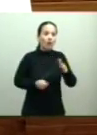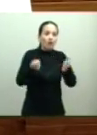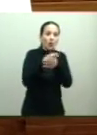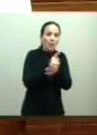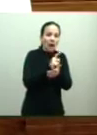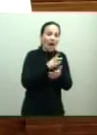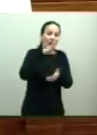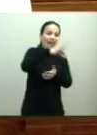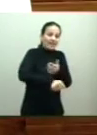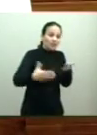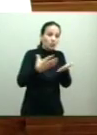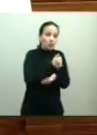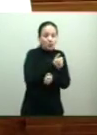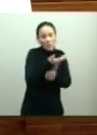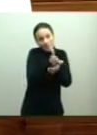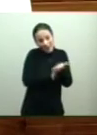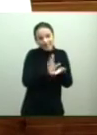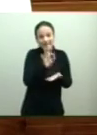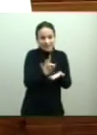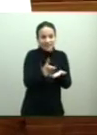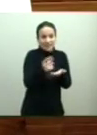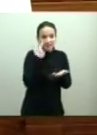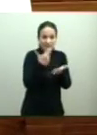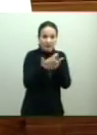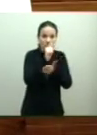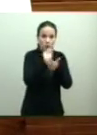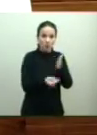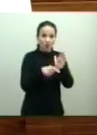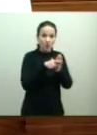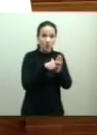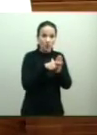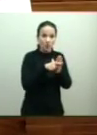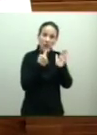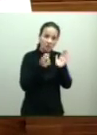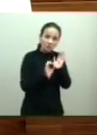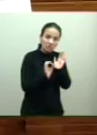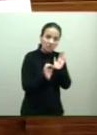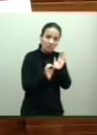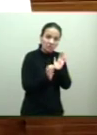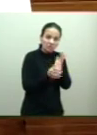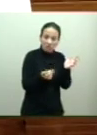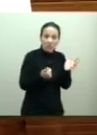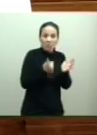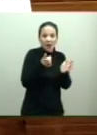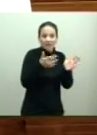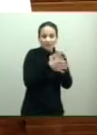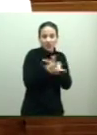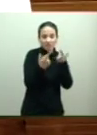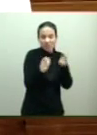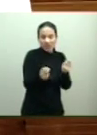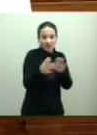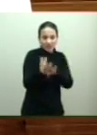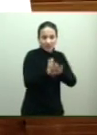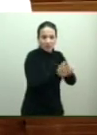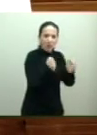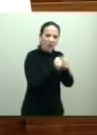completo, pero ha pagado y rescatado una parte de él que está reflejada en los presupuestos, eso ya no exige más comentario. Pero lo